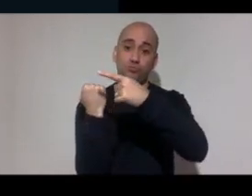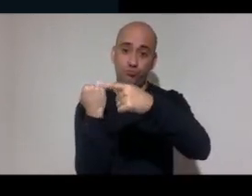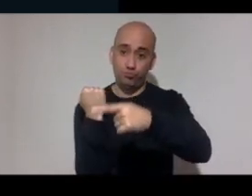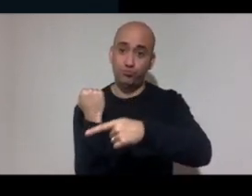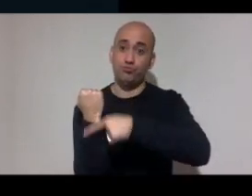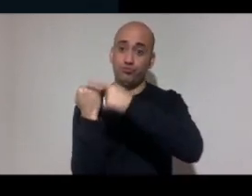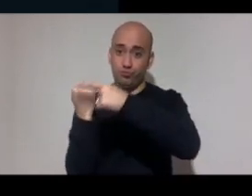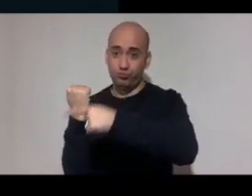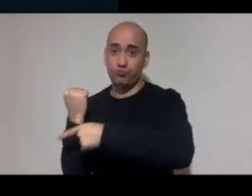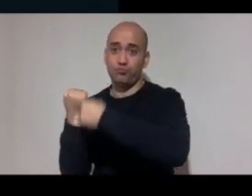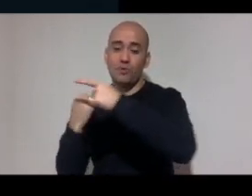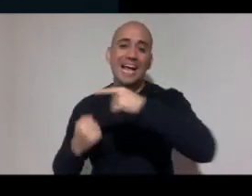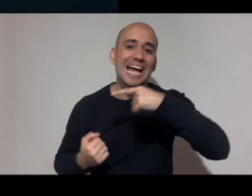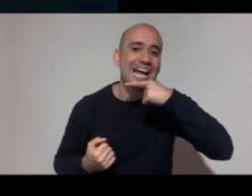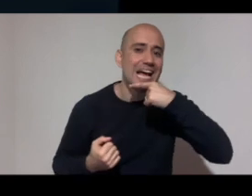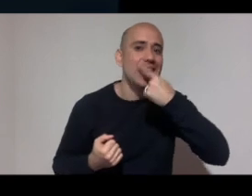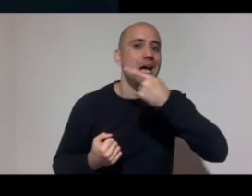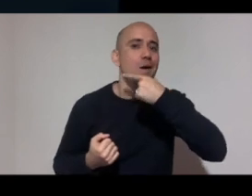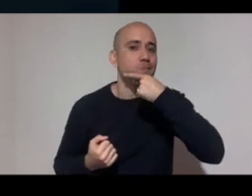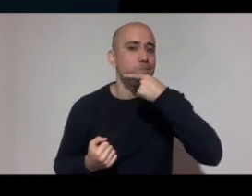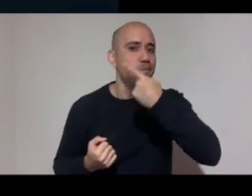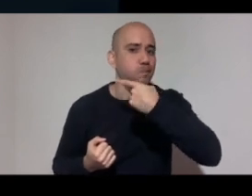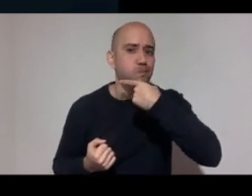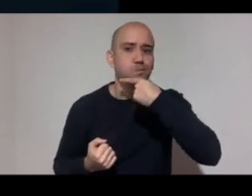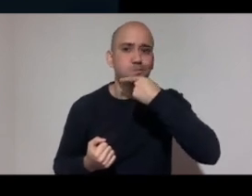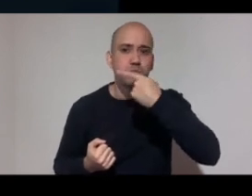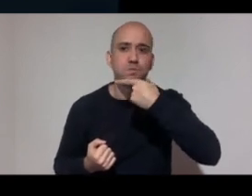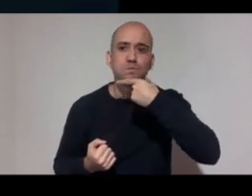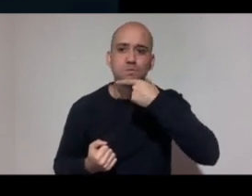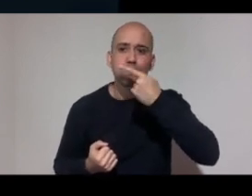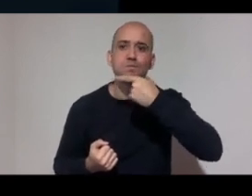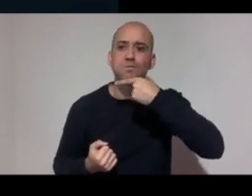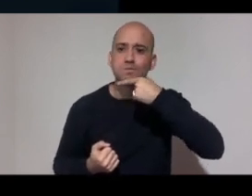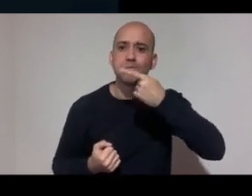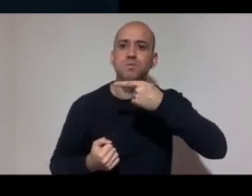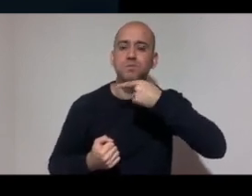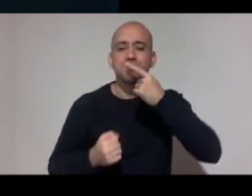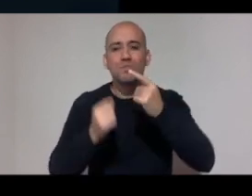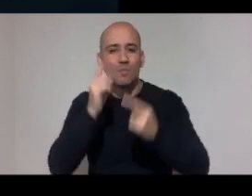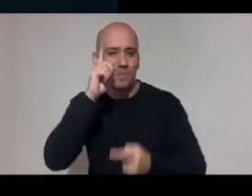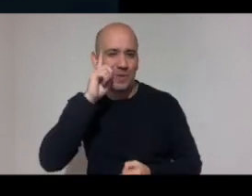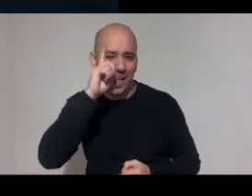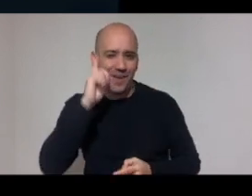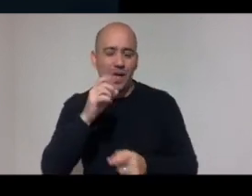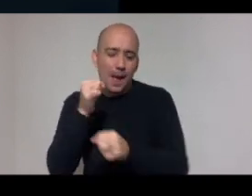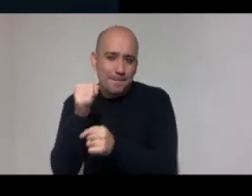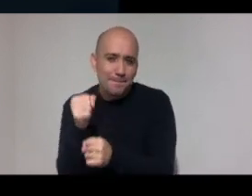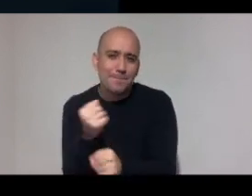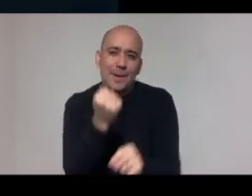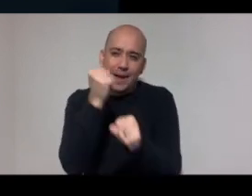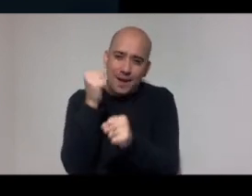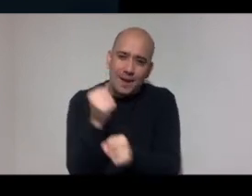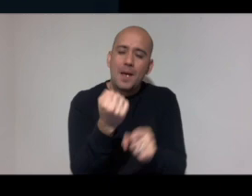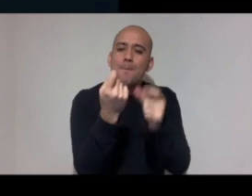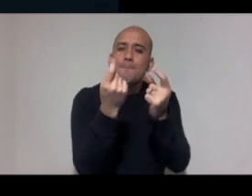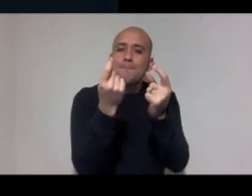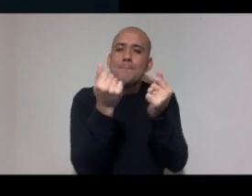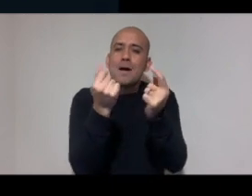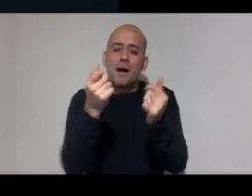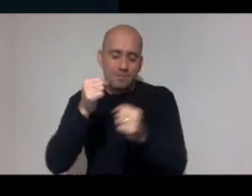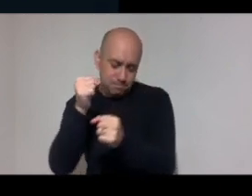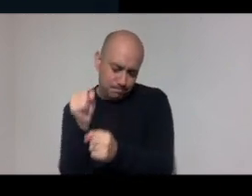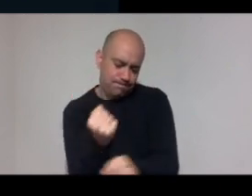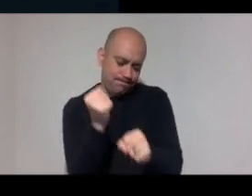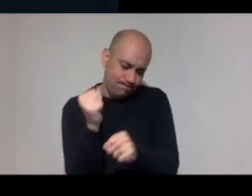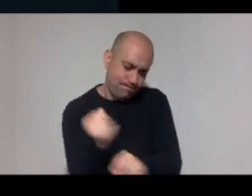externas vamos a colocar el cepillo de manera horizontal y vamos a comenzar a barrer desde abajo hacia arriba,